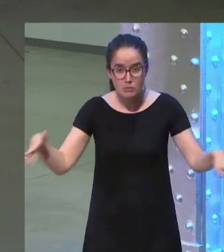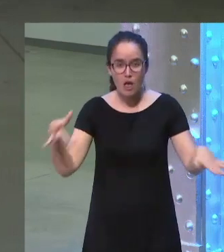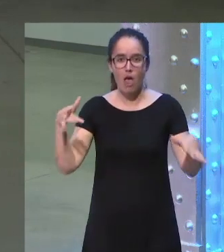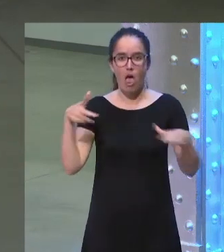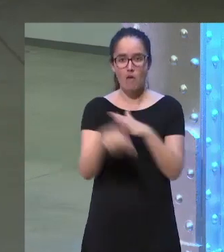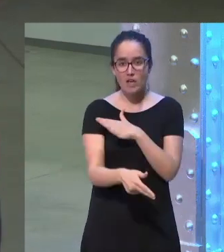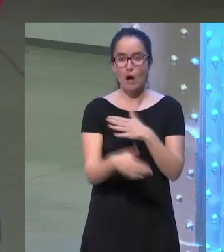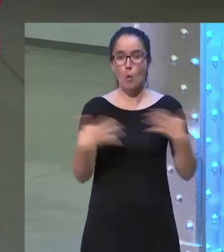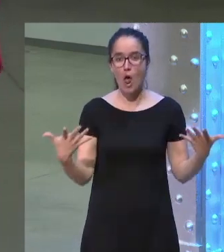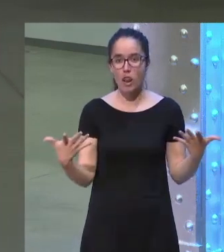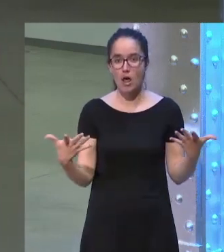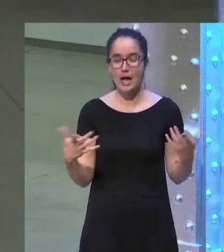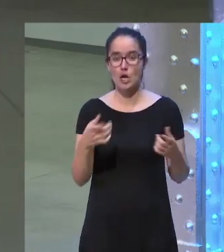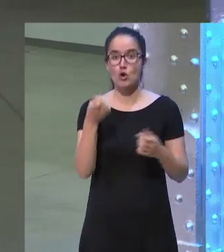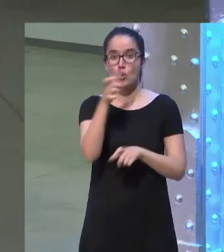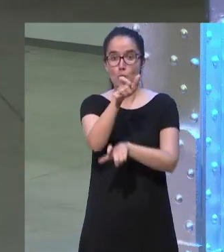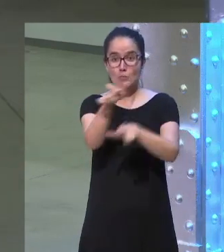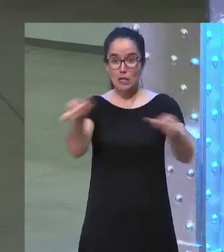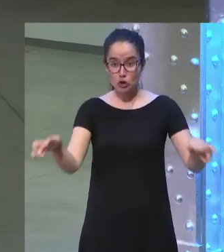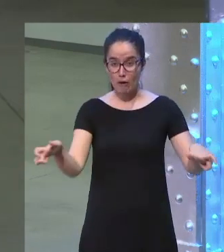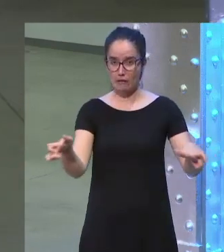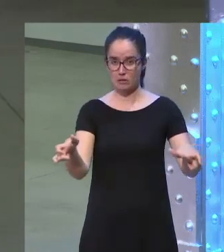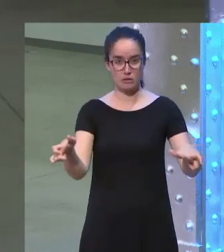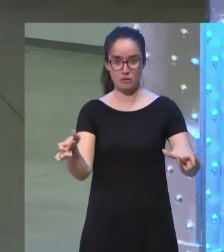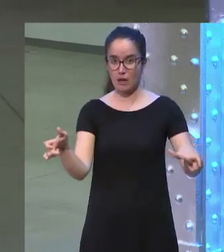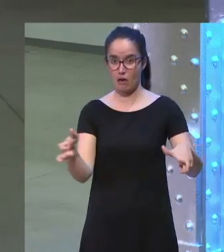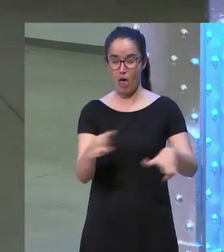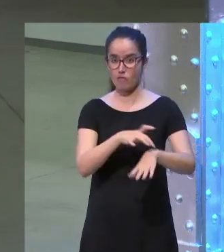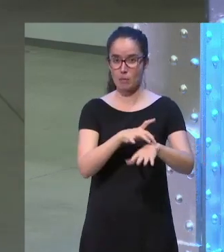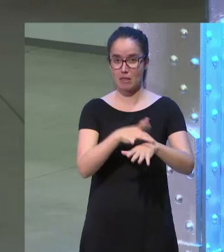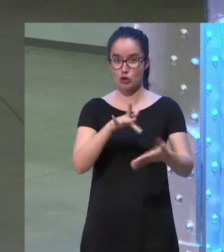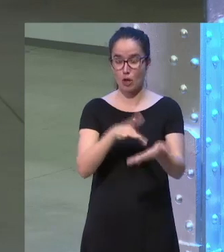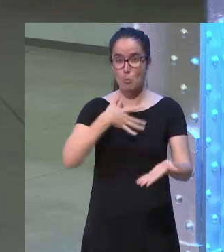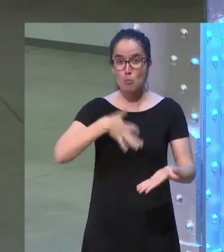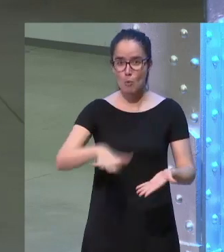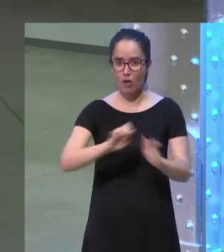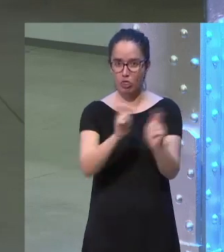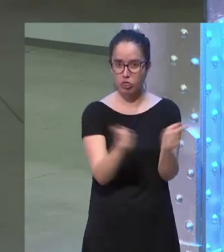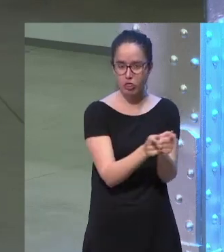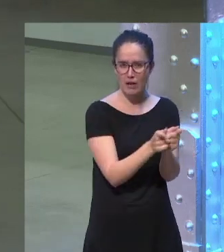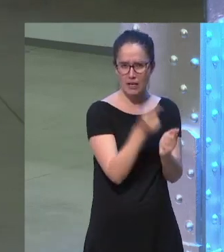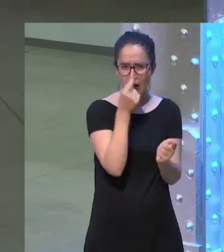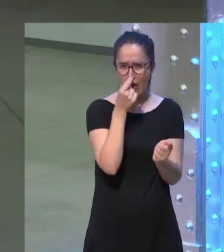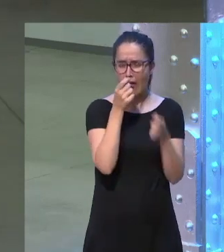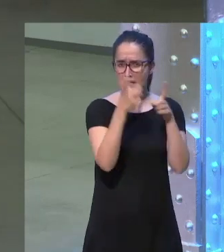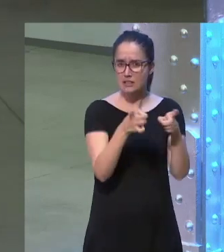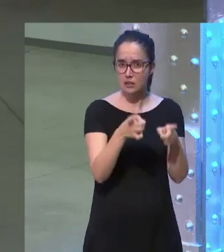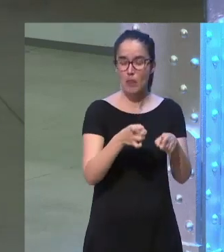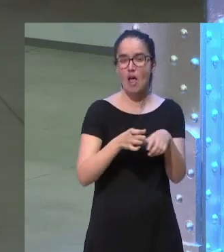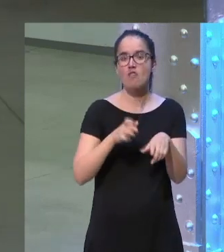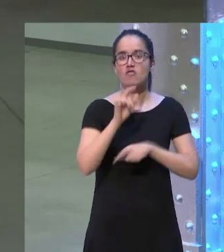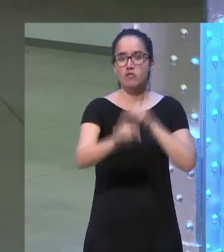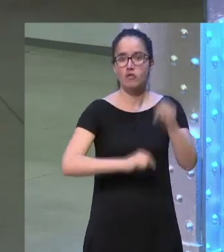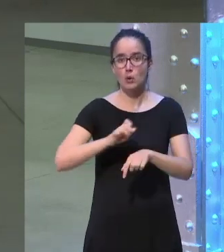convierta en epidemia, es reduciendo el número de personas susceptibles de tenerlas. O sea, si por muy malo que sea el virus del sarampión, con